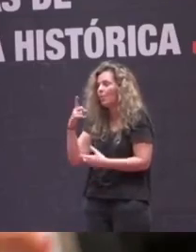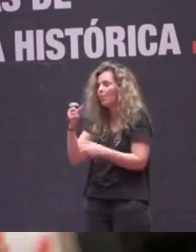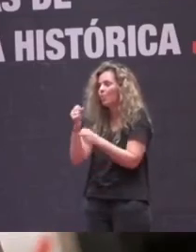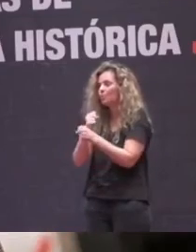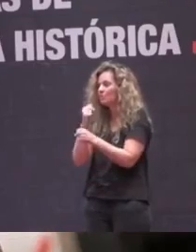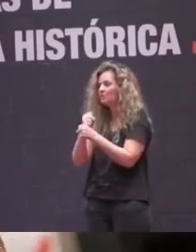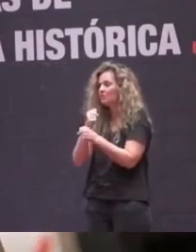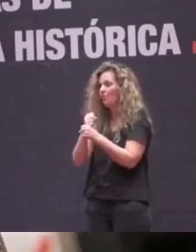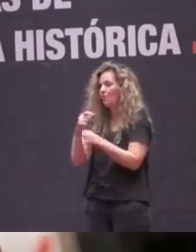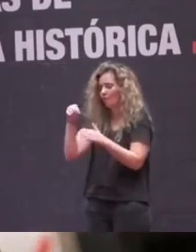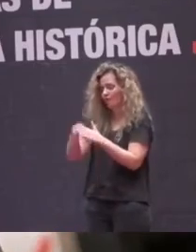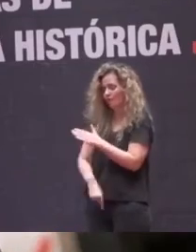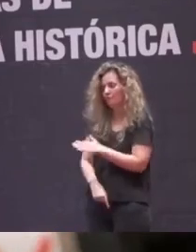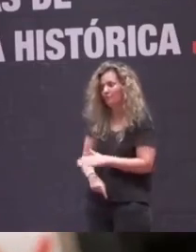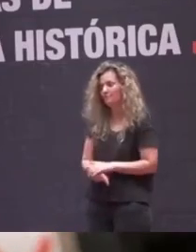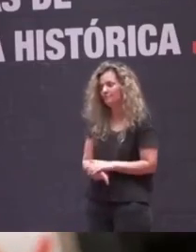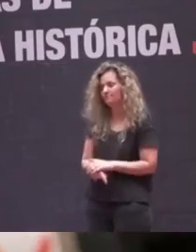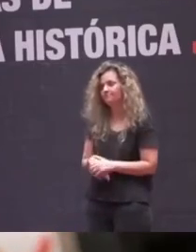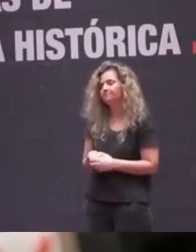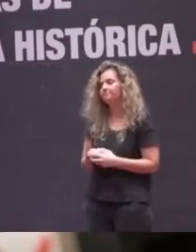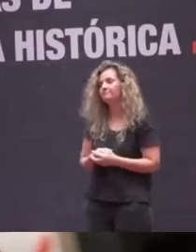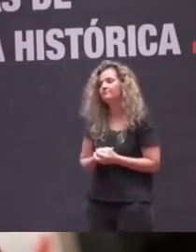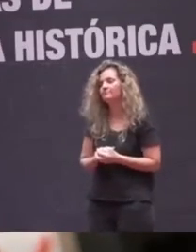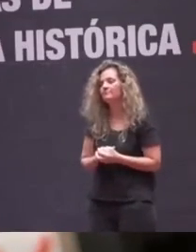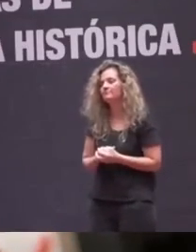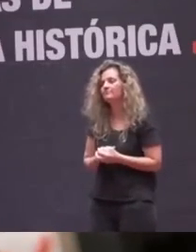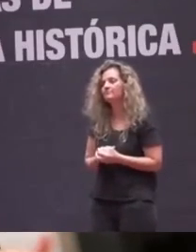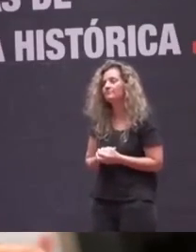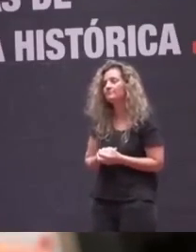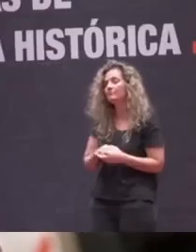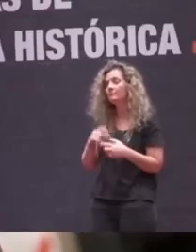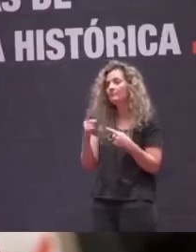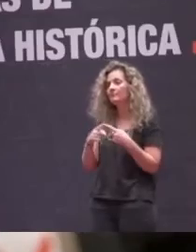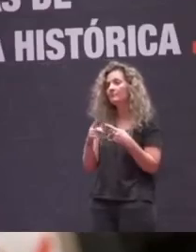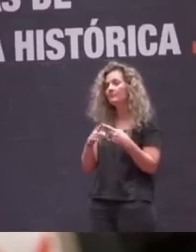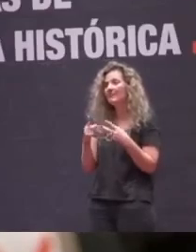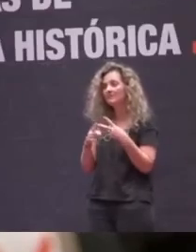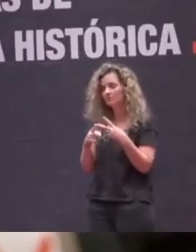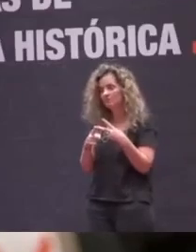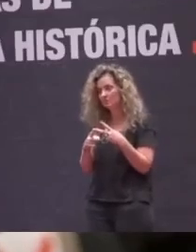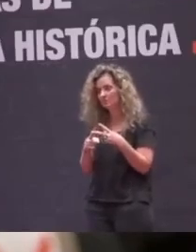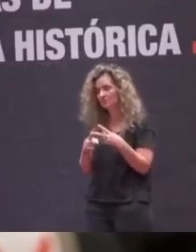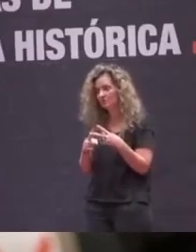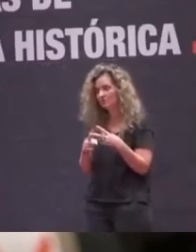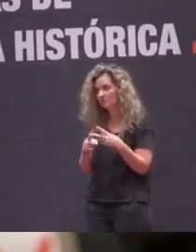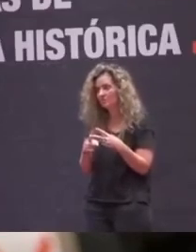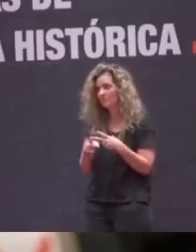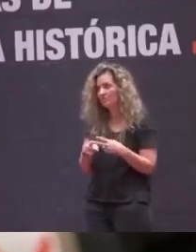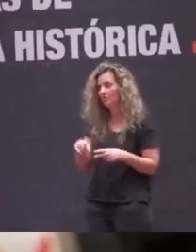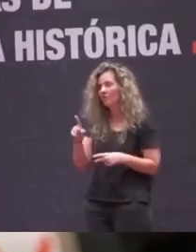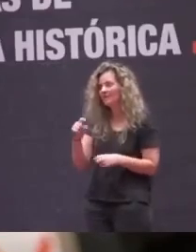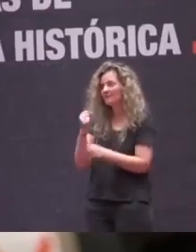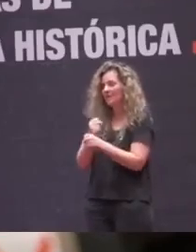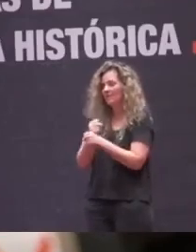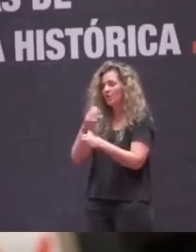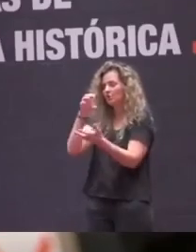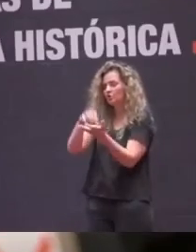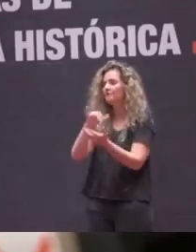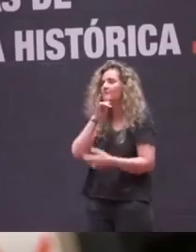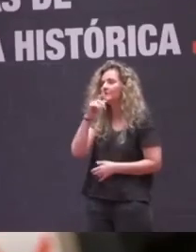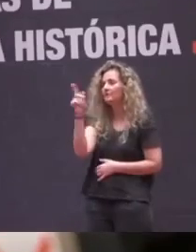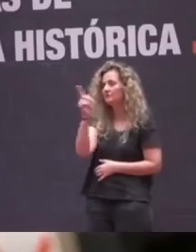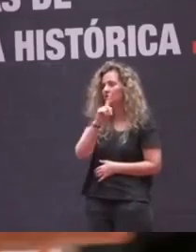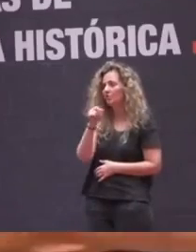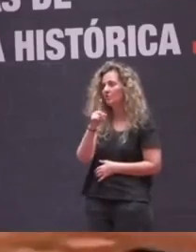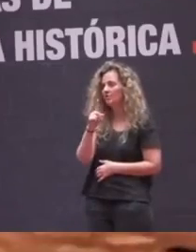traballo de fondo, de maratón. Primeira cuestión. Segunda cuestión, non chega co traballo institucional.